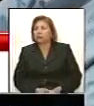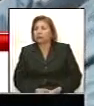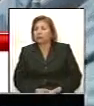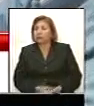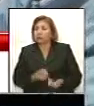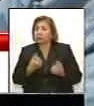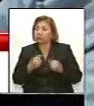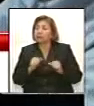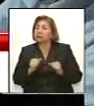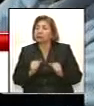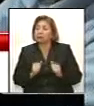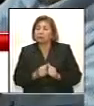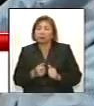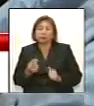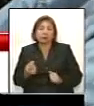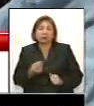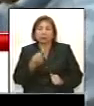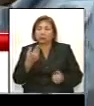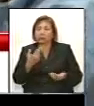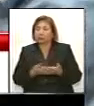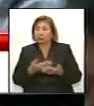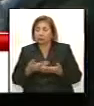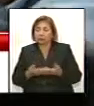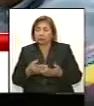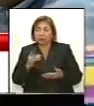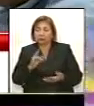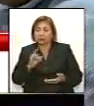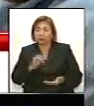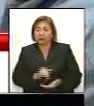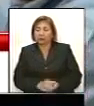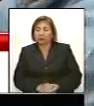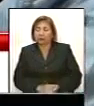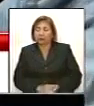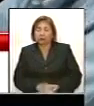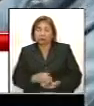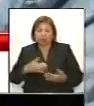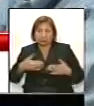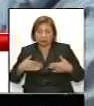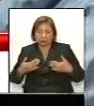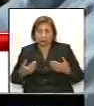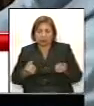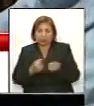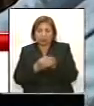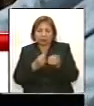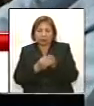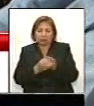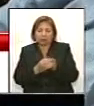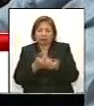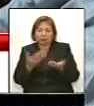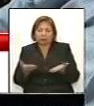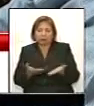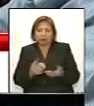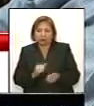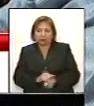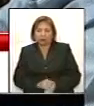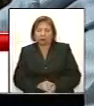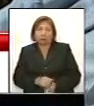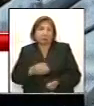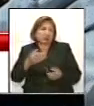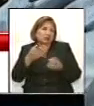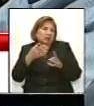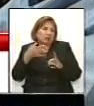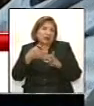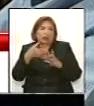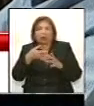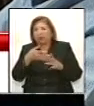es posible que este usuario se acerque a este centro de emergencia mujer para que puedan darle el apoyo respecto, en este caso, a temas de acoso